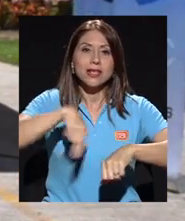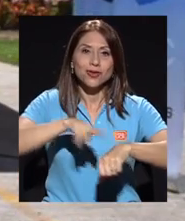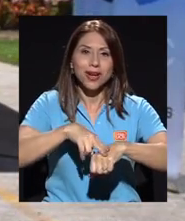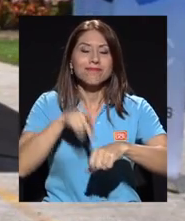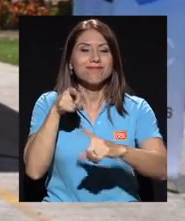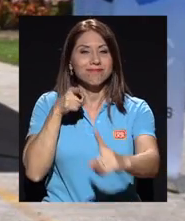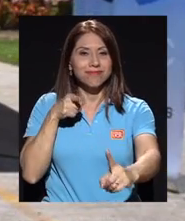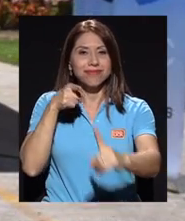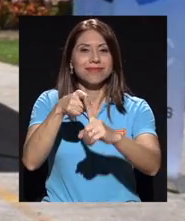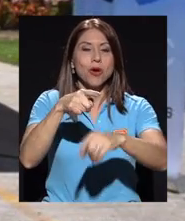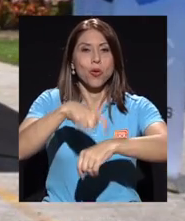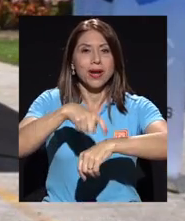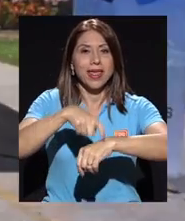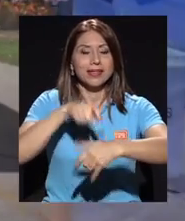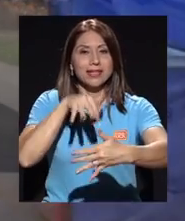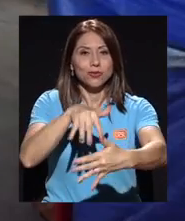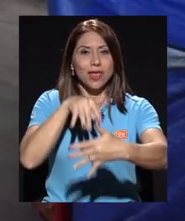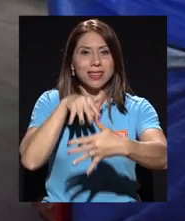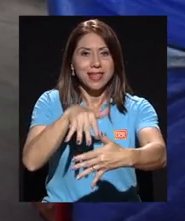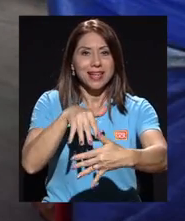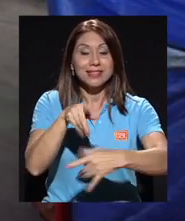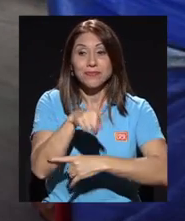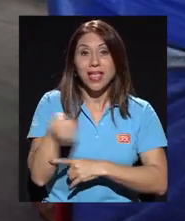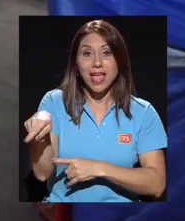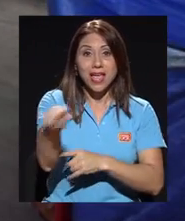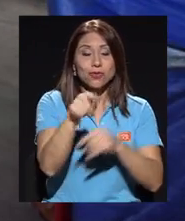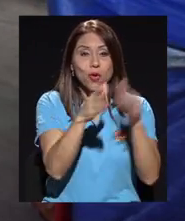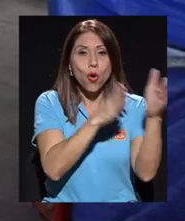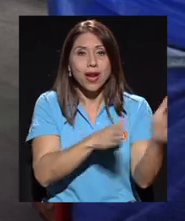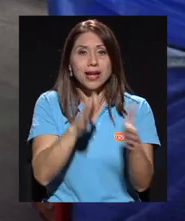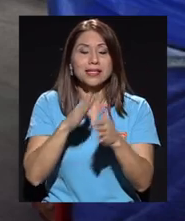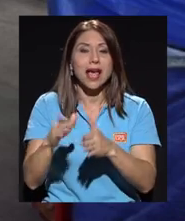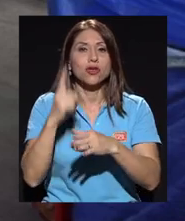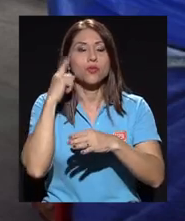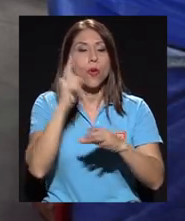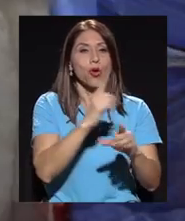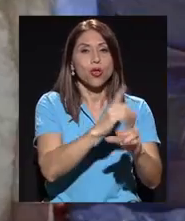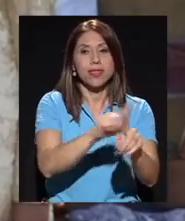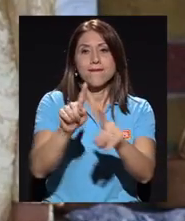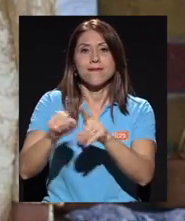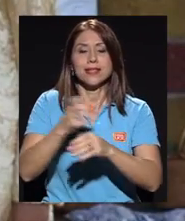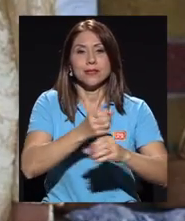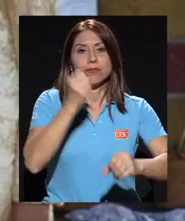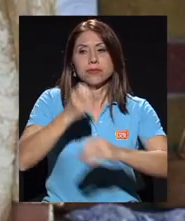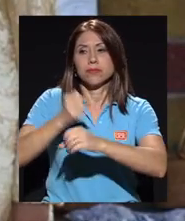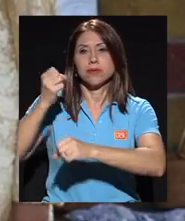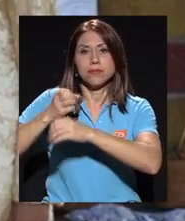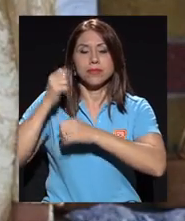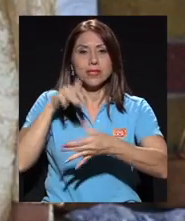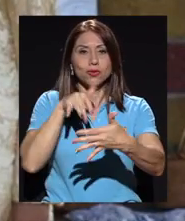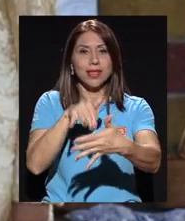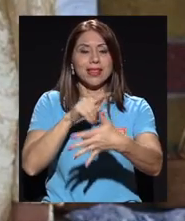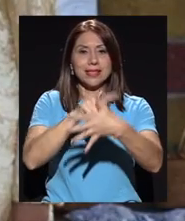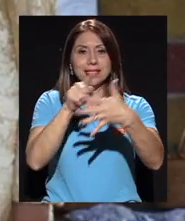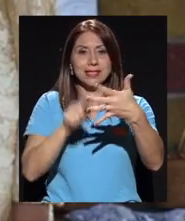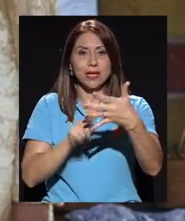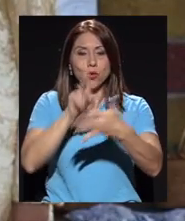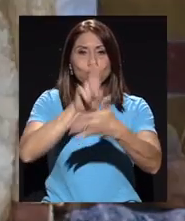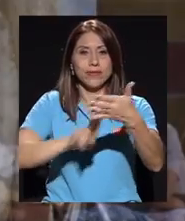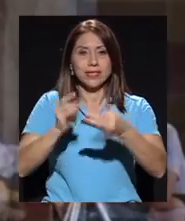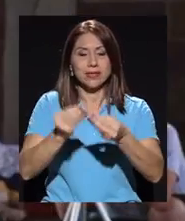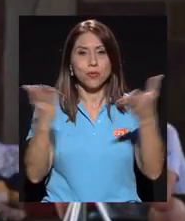propósito de las jornadas estudiantiles. Estos espacios son organizados por las federaciones estudiantiles de las 5 universidades